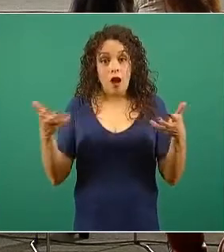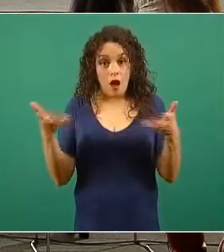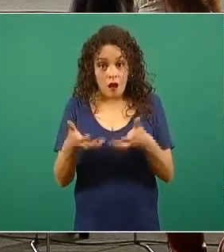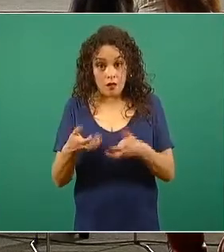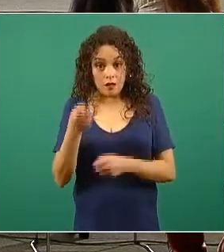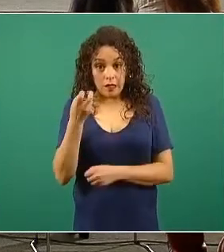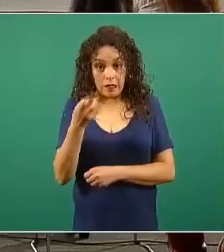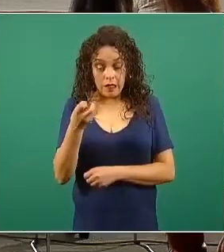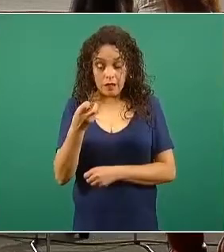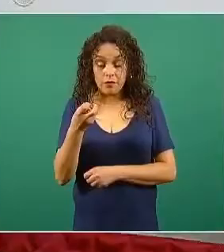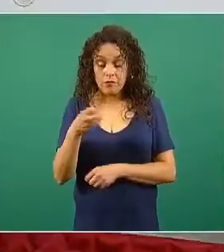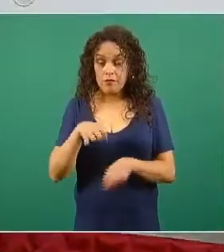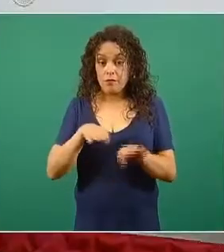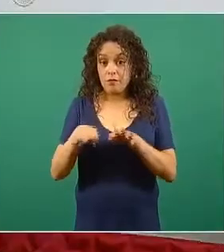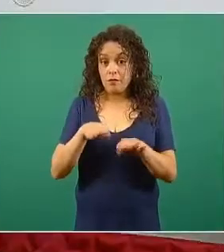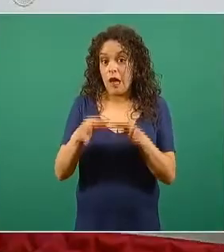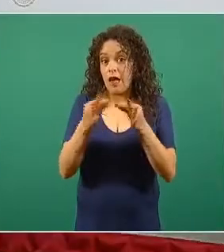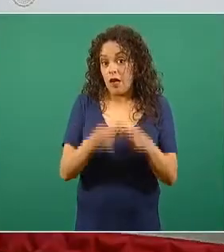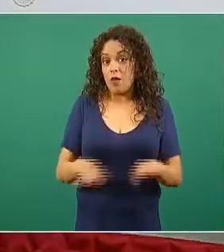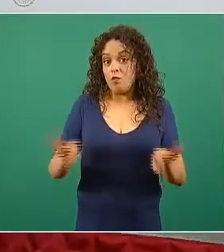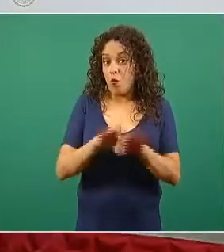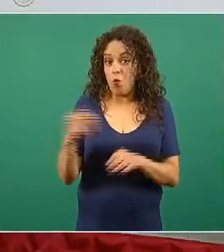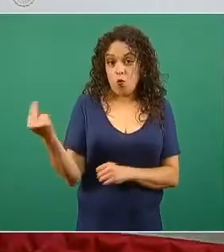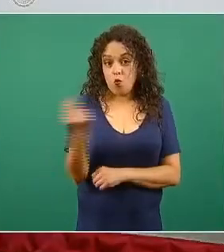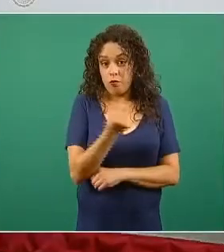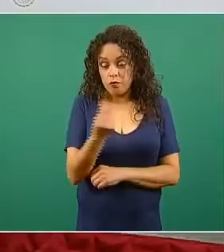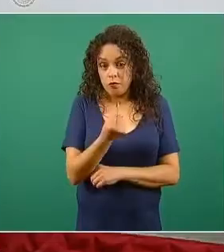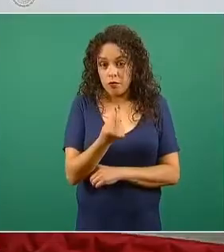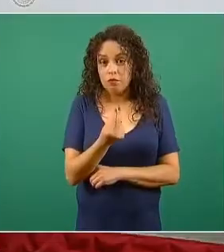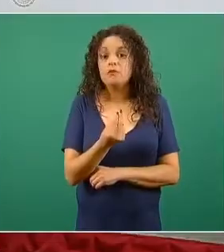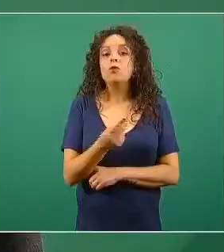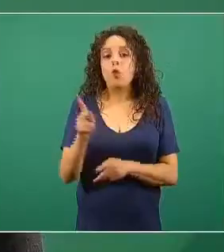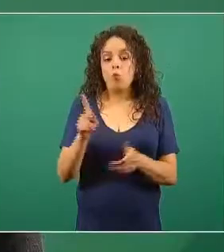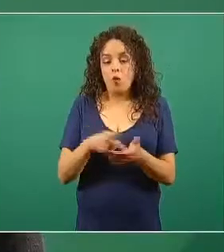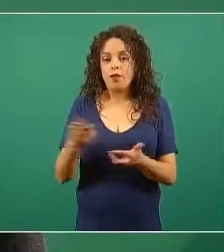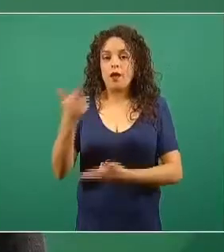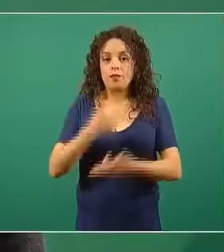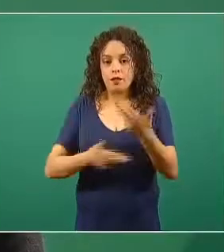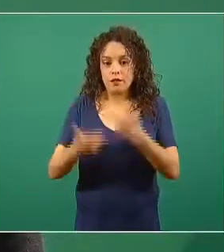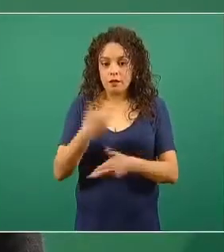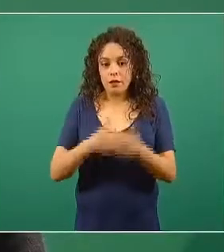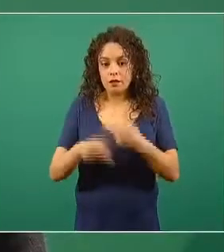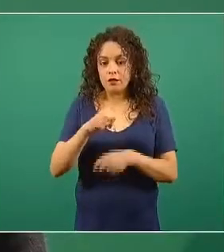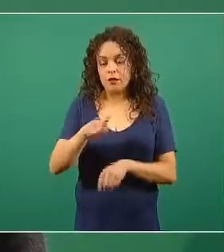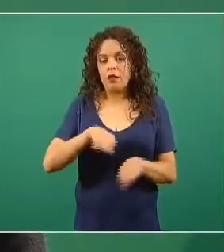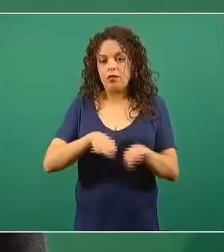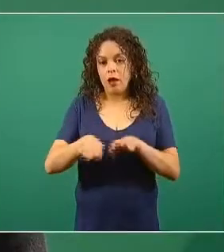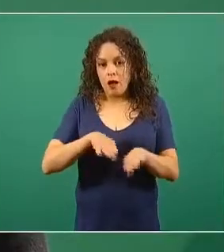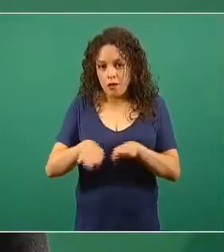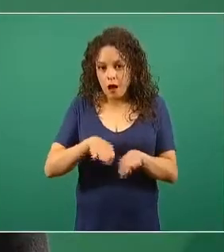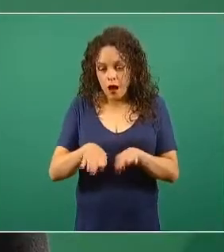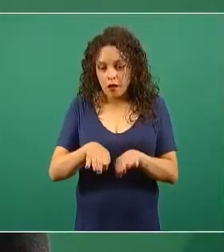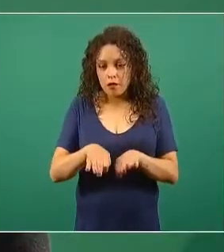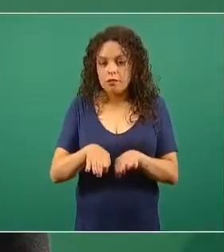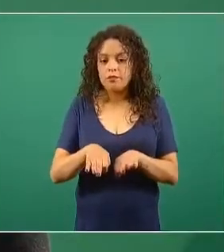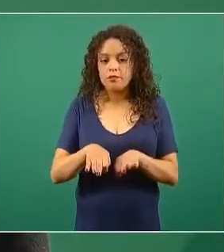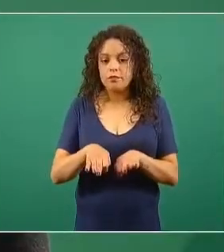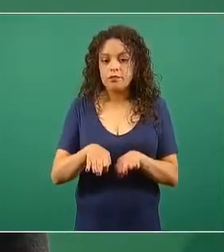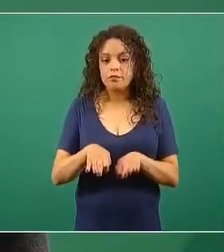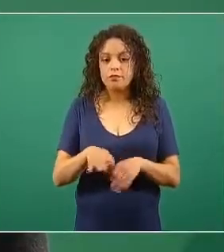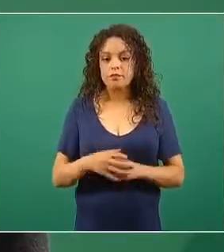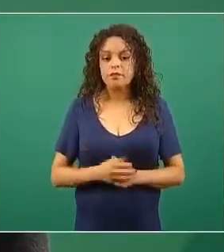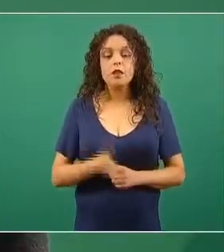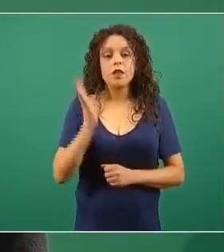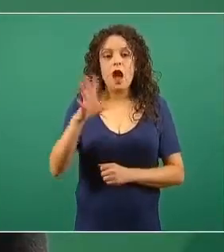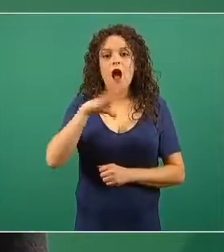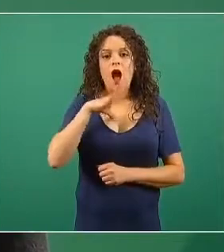trabajos esenciales o que han necesitado regresar, reincorporarse a sus actividades laborales, se han implementado toda una